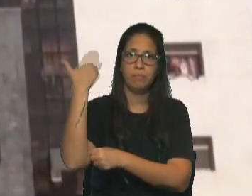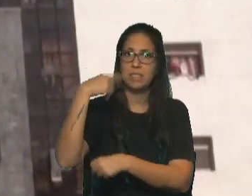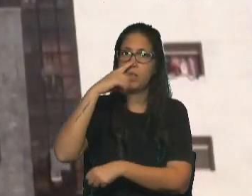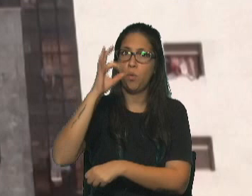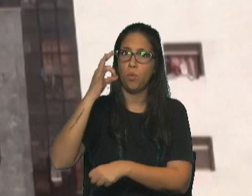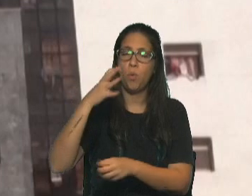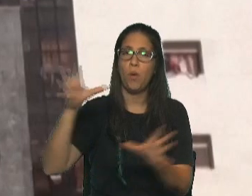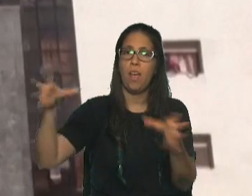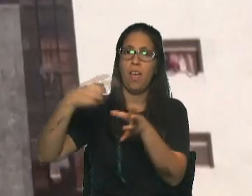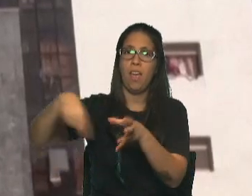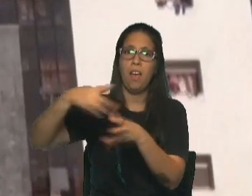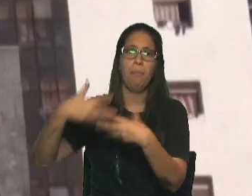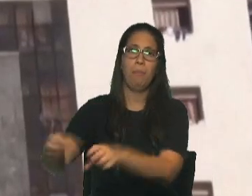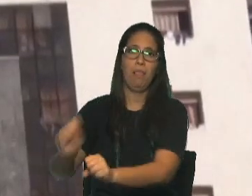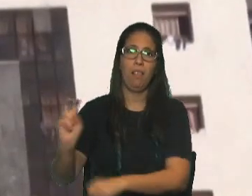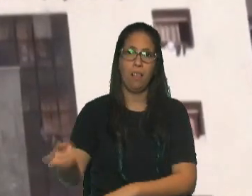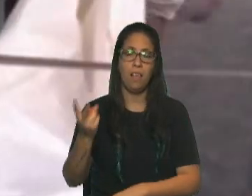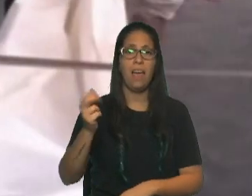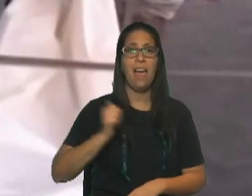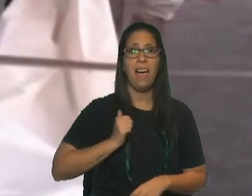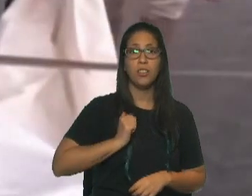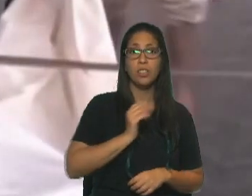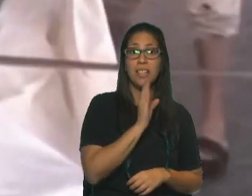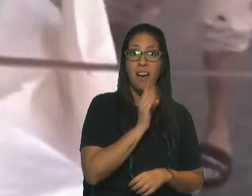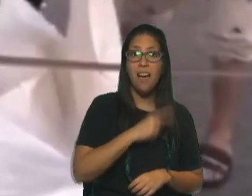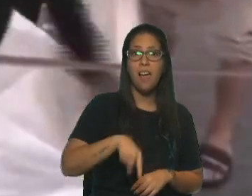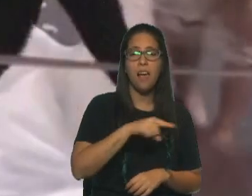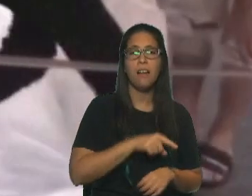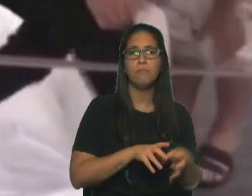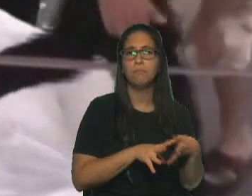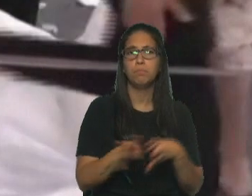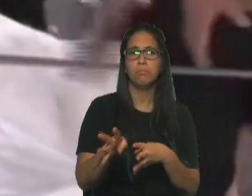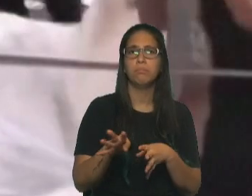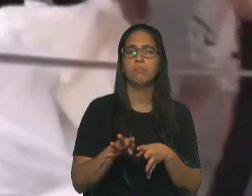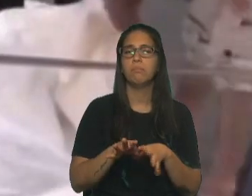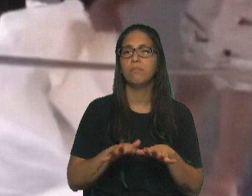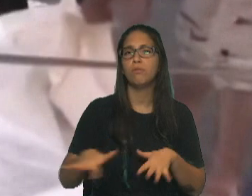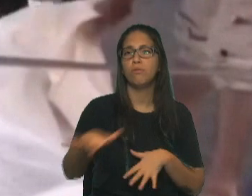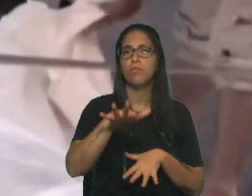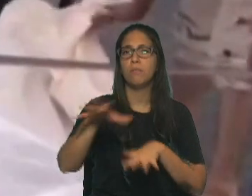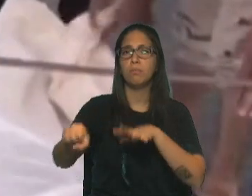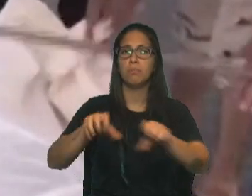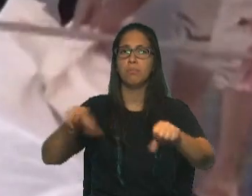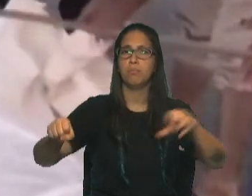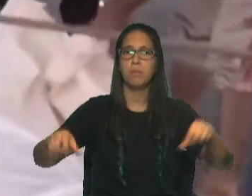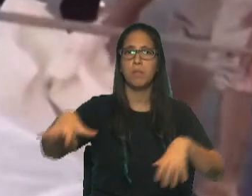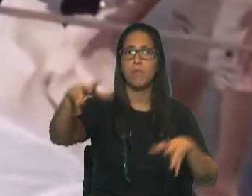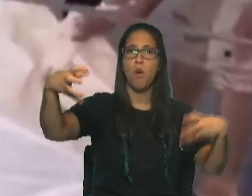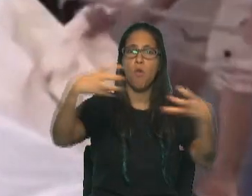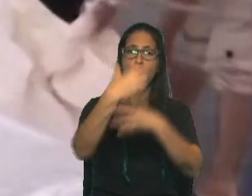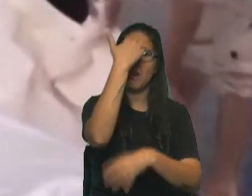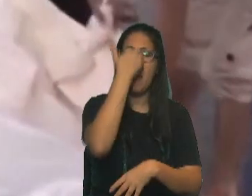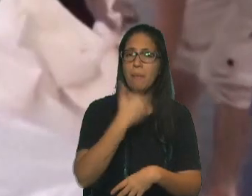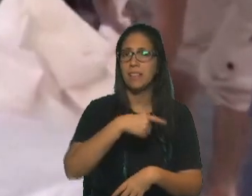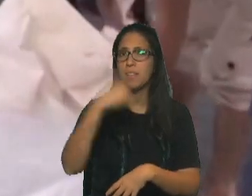de octubre. El ejército de Israel informó que sus tropas atacaron múltiples objetivos terroristas del grupo chií libanés